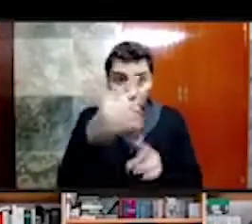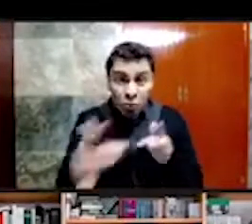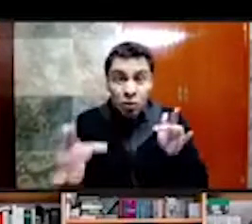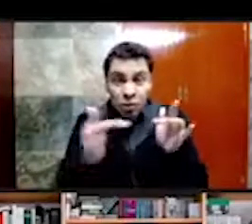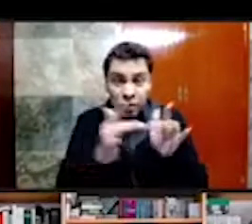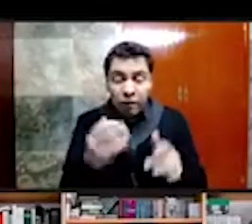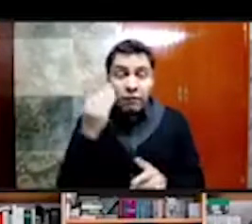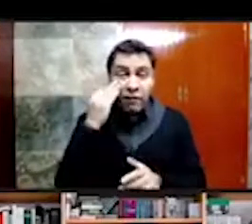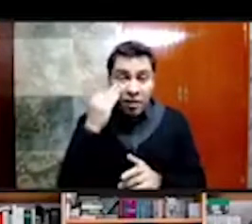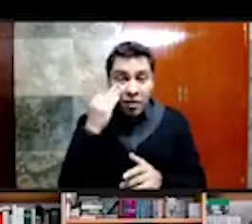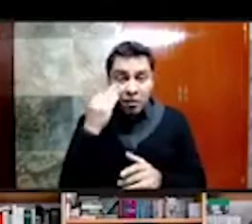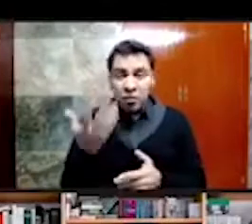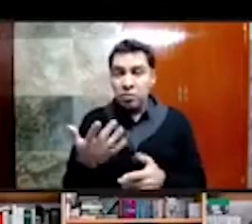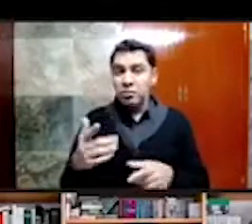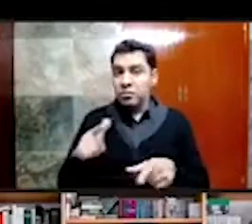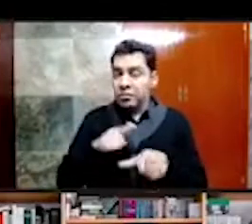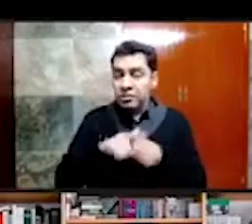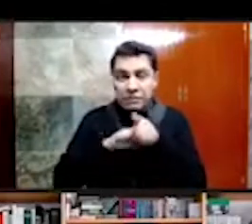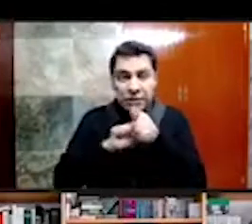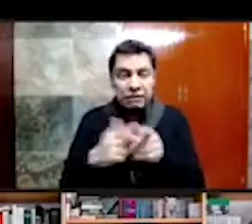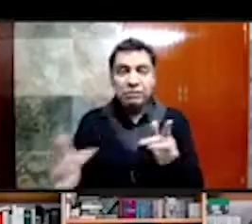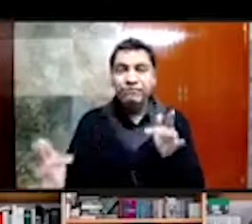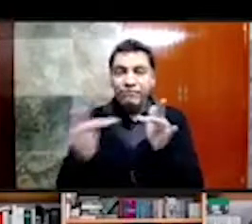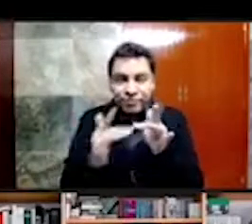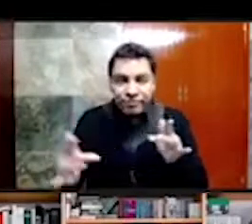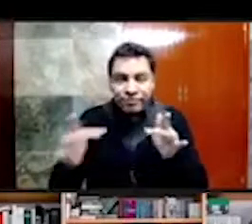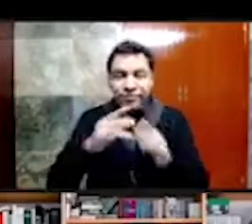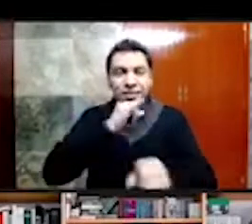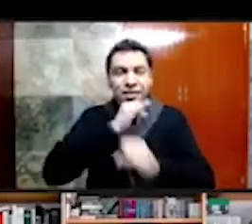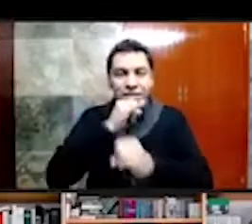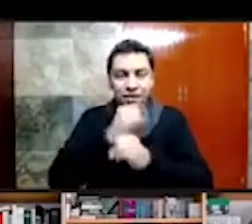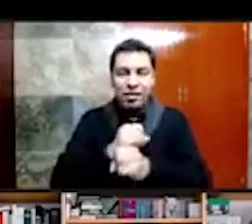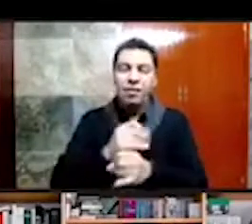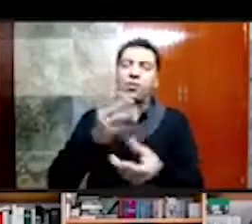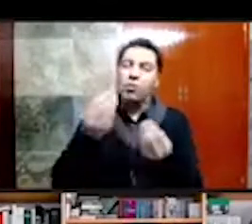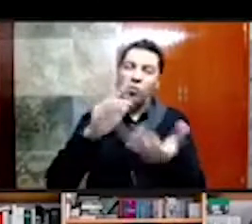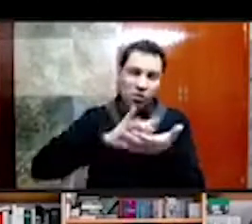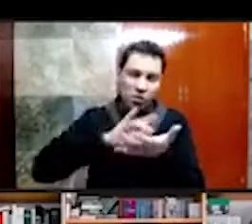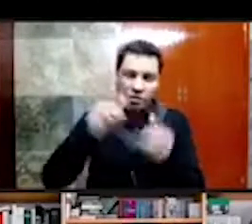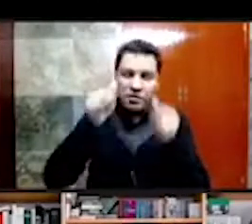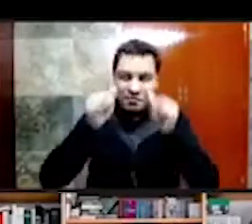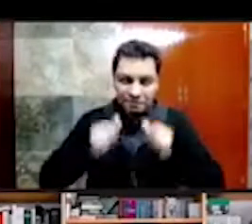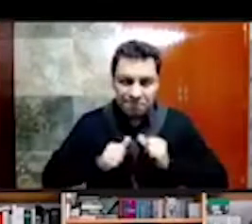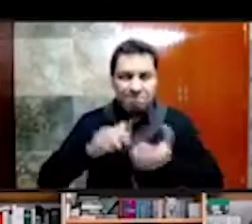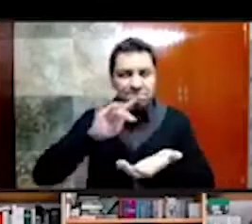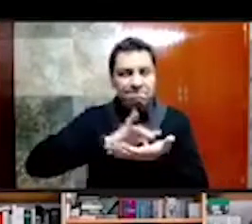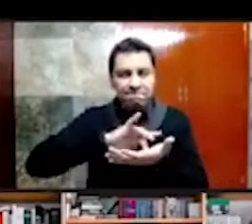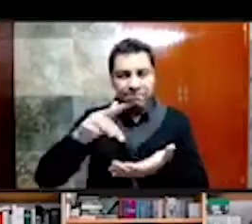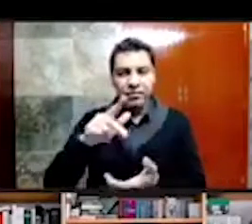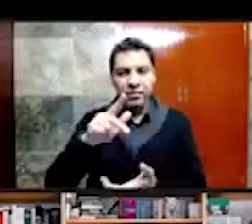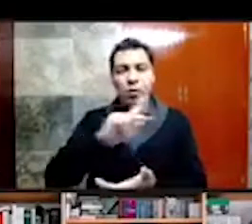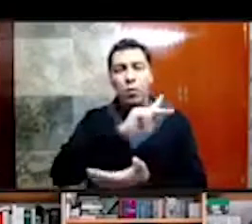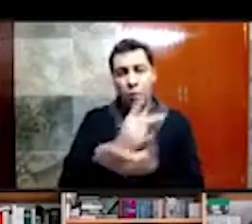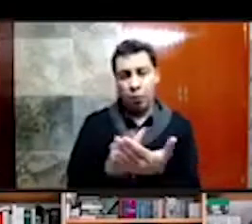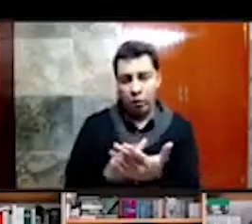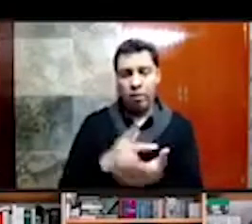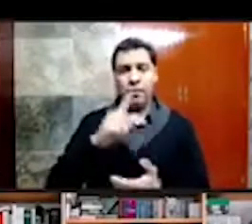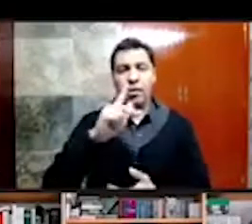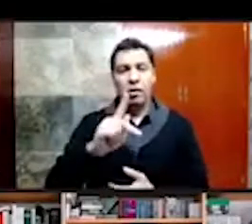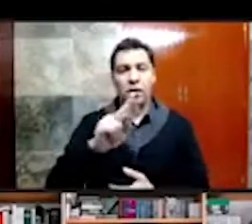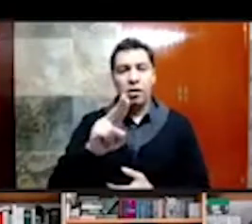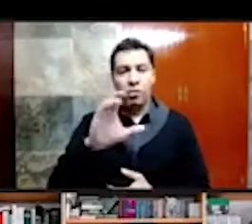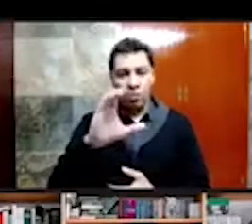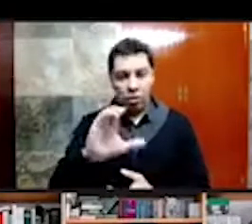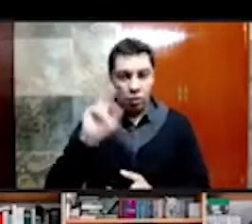también por vía electrónica, les agradecemos en nombre del Programa Universitario de Estudios sobre la